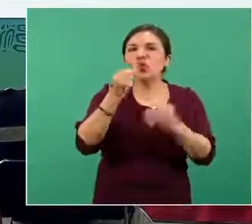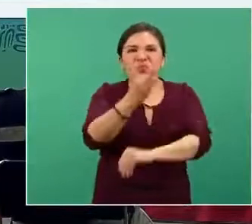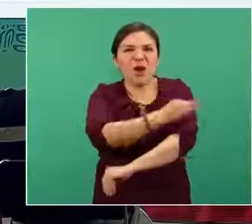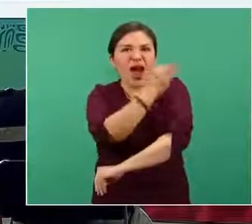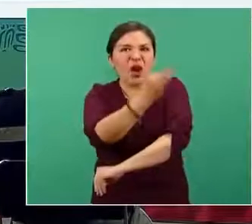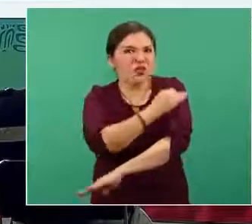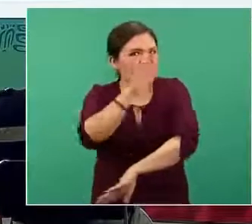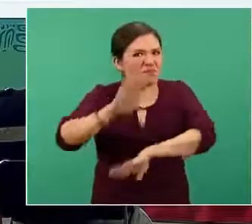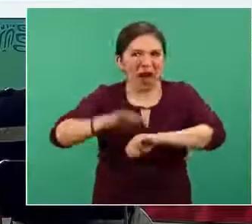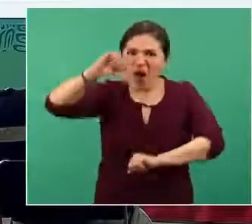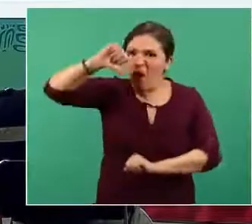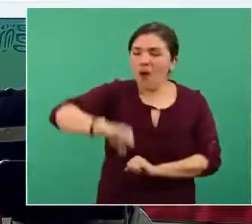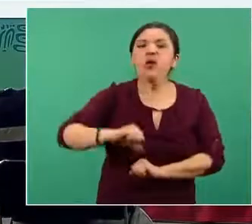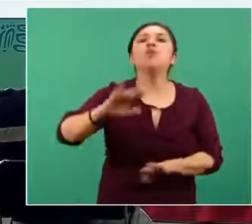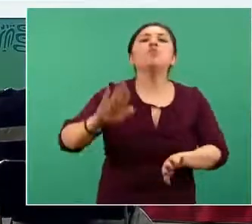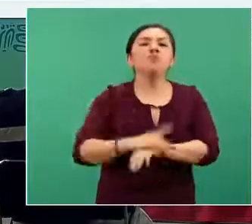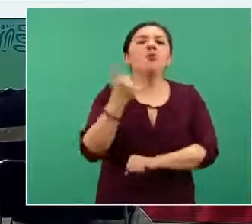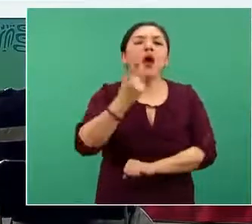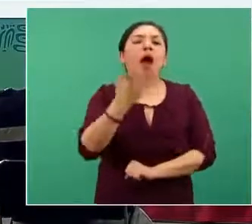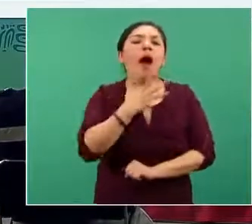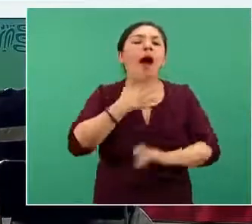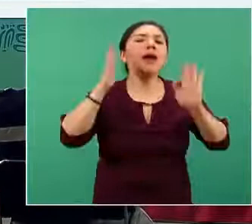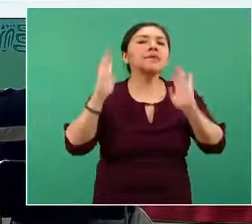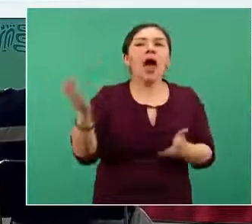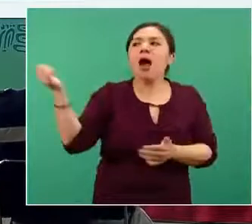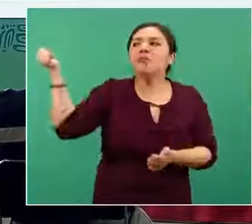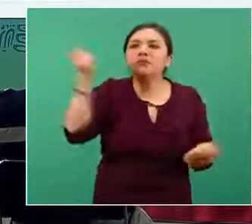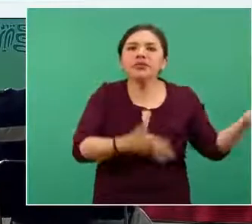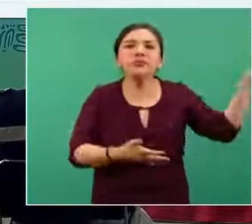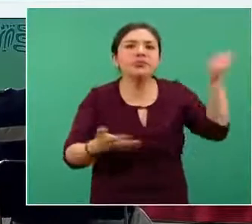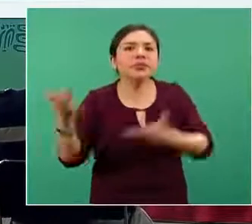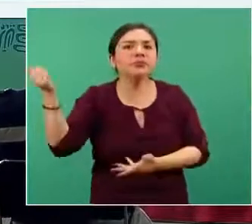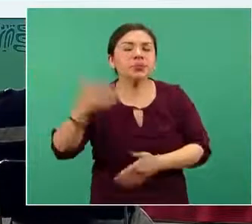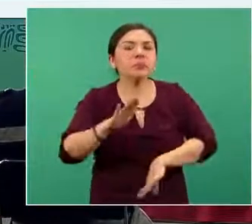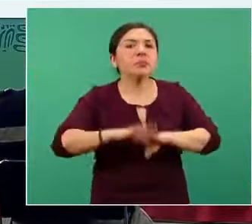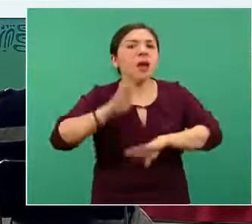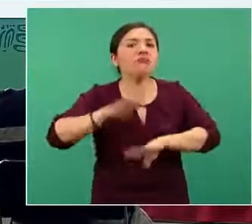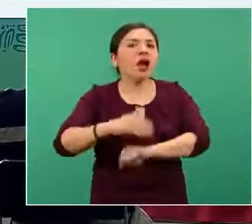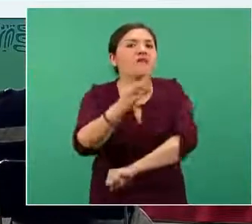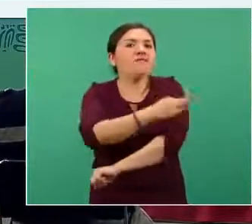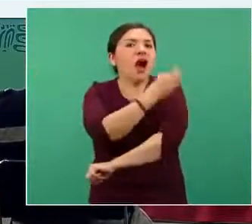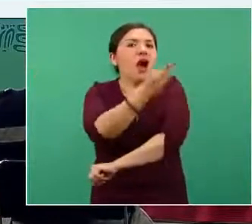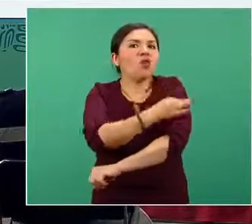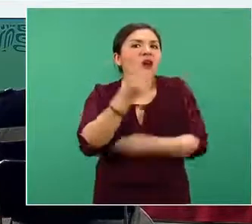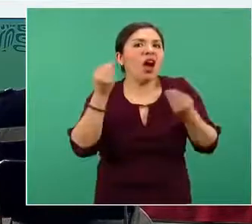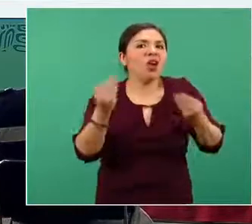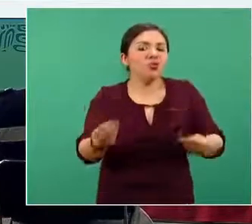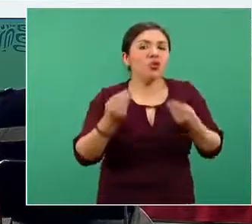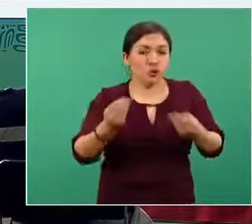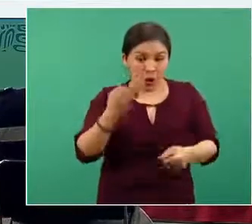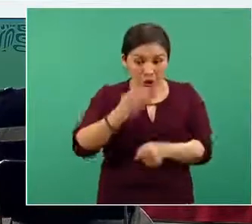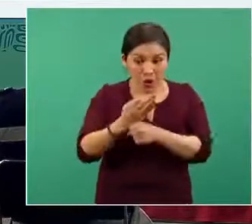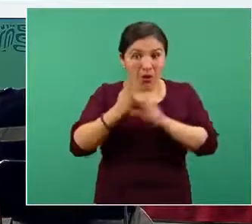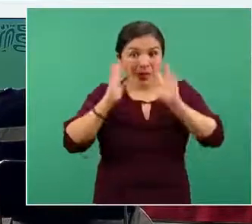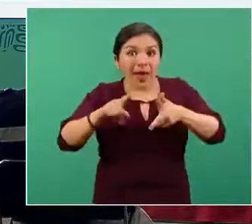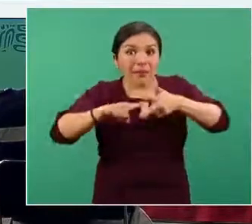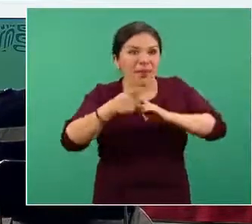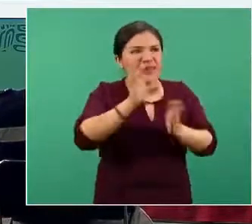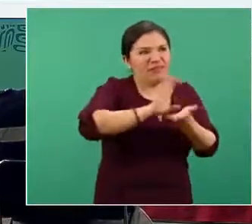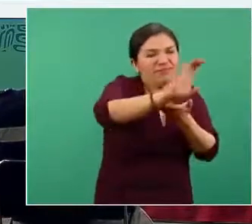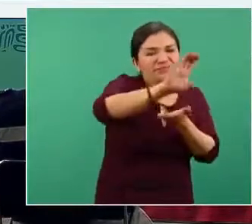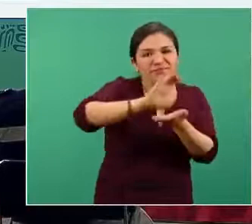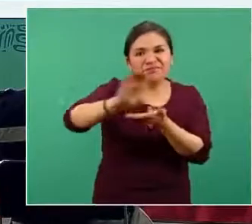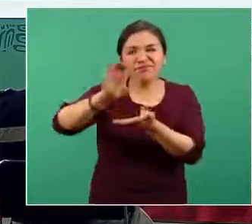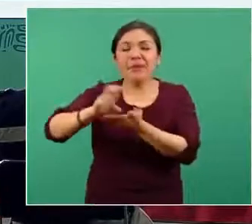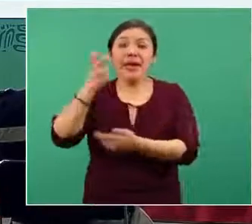diarias, dado las vacunas que recientemente se han recibido, algunas de ellas ya en proceso de distribución, y por lo tanto